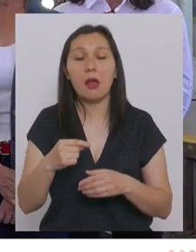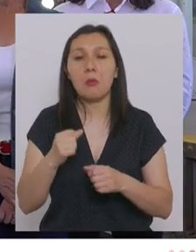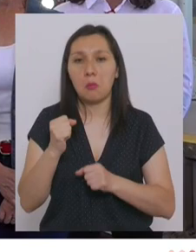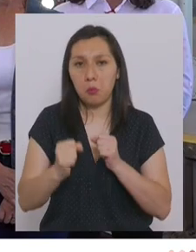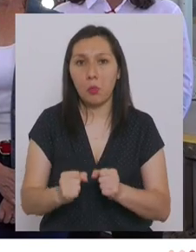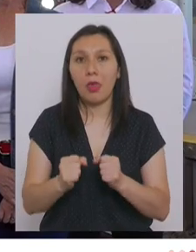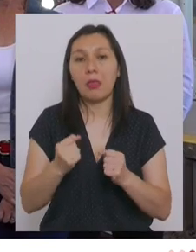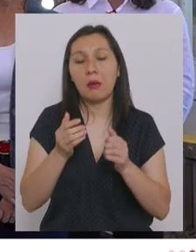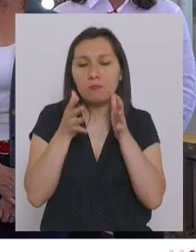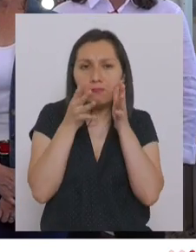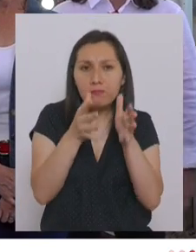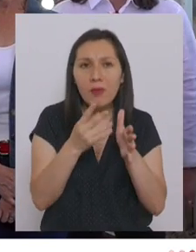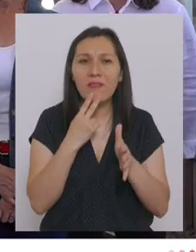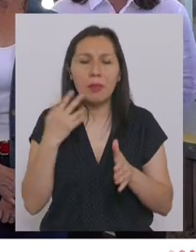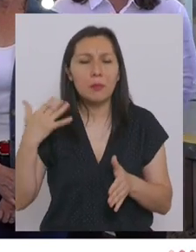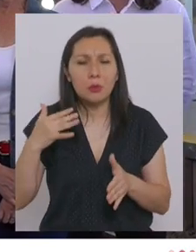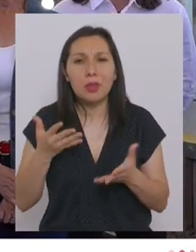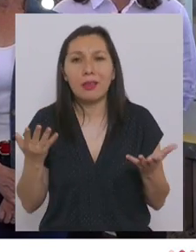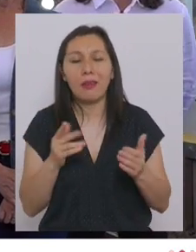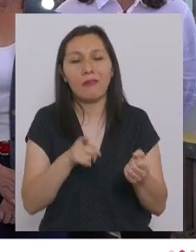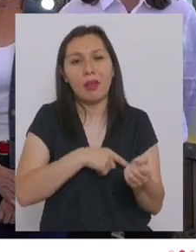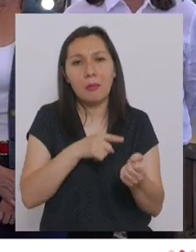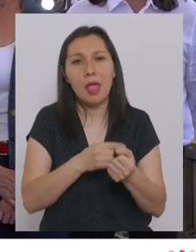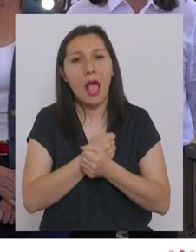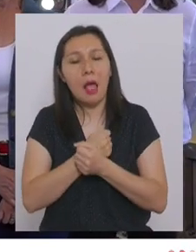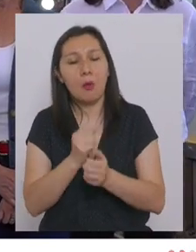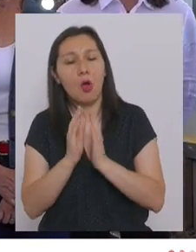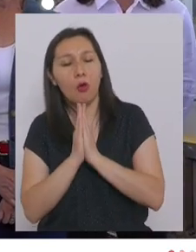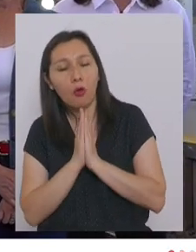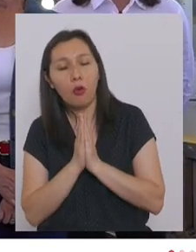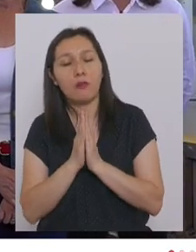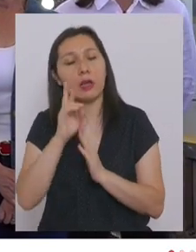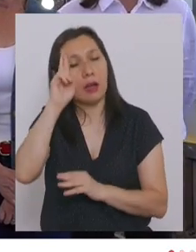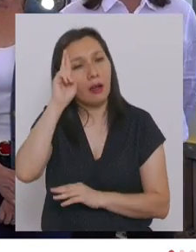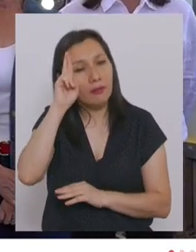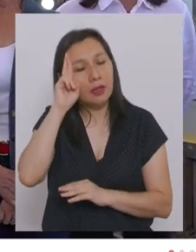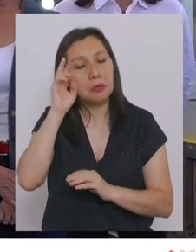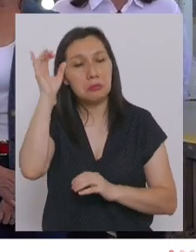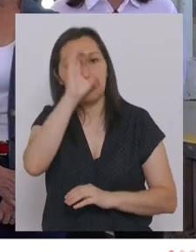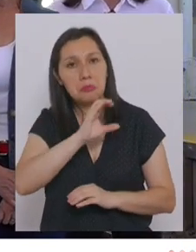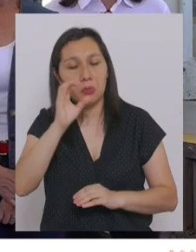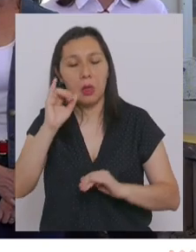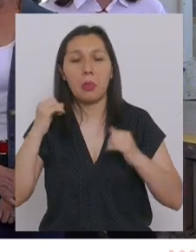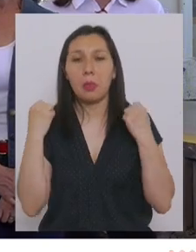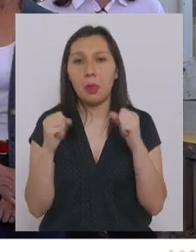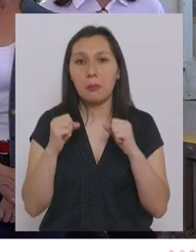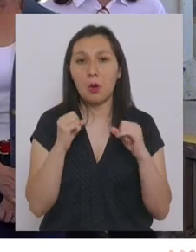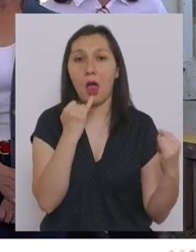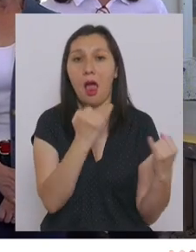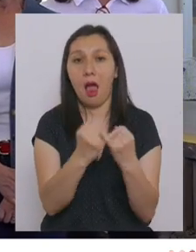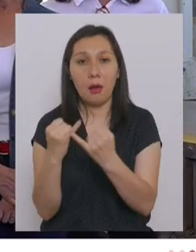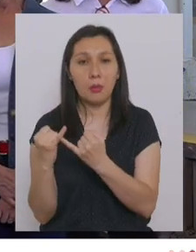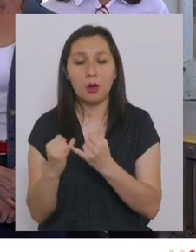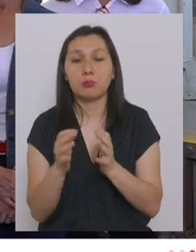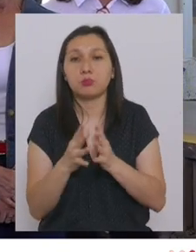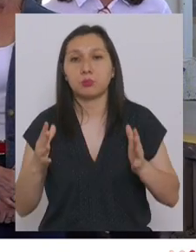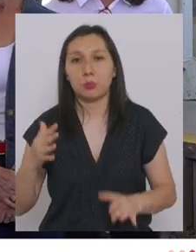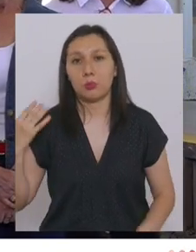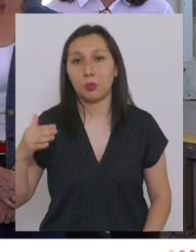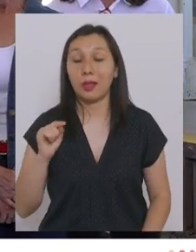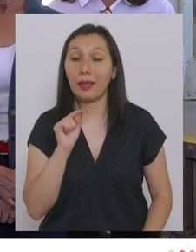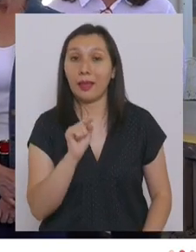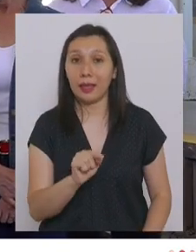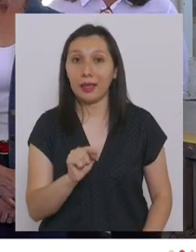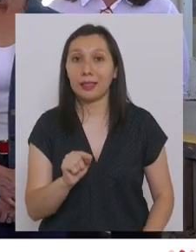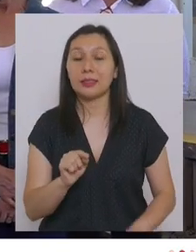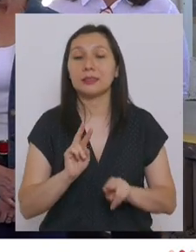más importa en la vida, la familia, el amor, la oración, la reflexión, la recreación, el deporte, los amigos, es muy importante y eso es lo